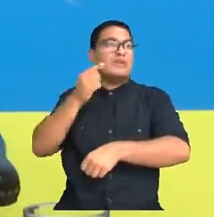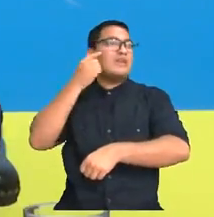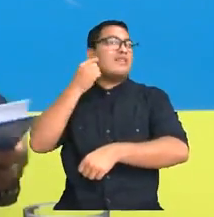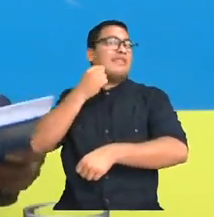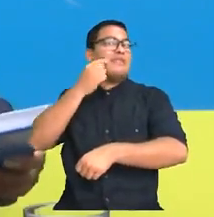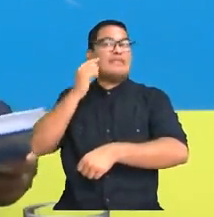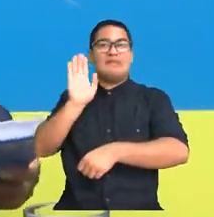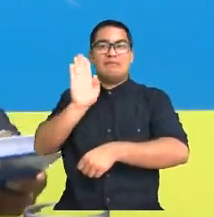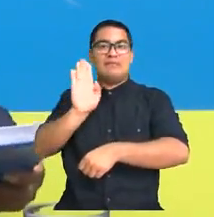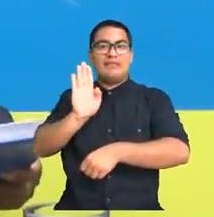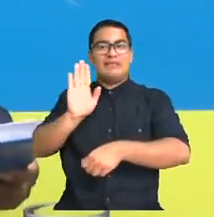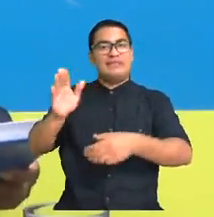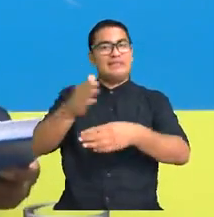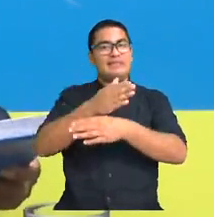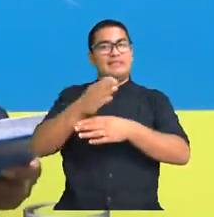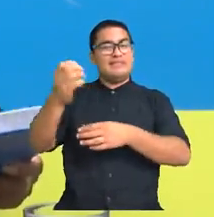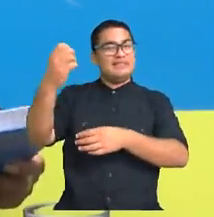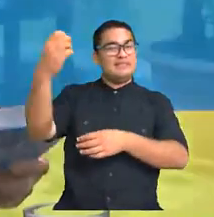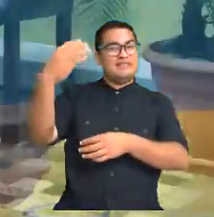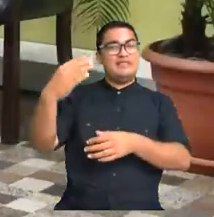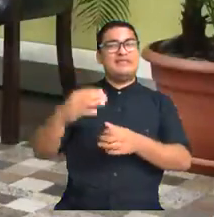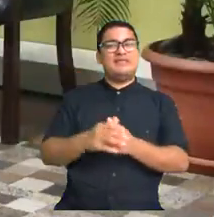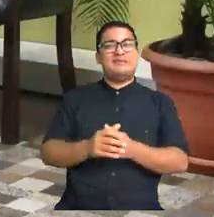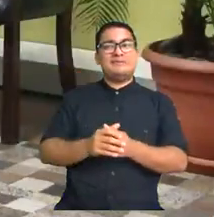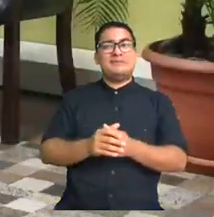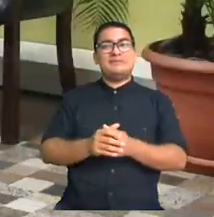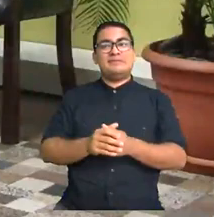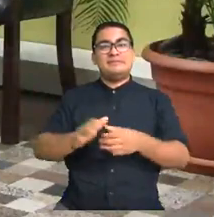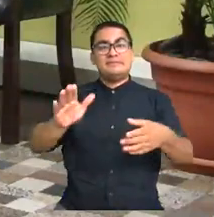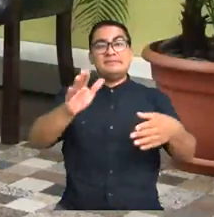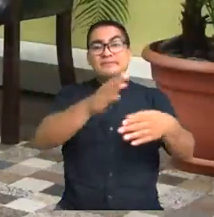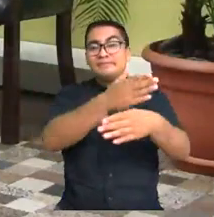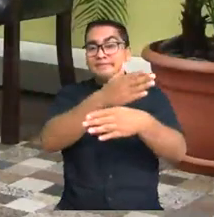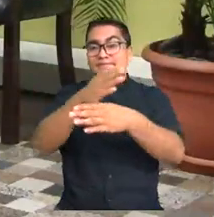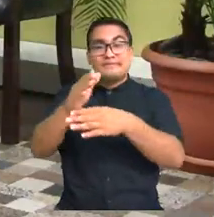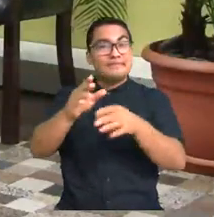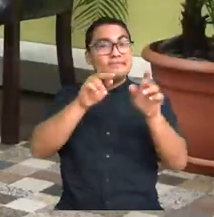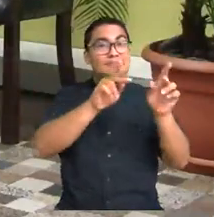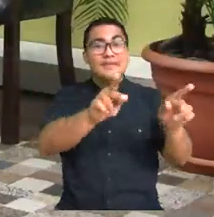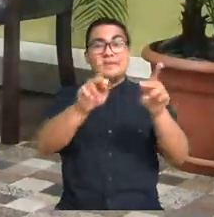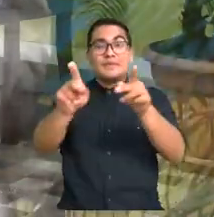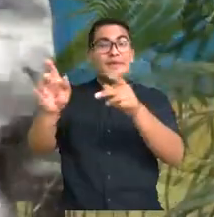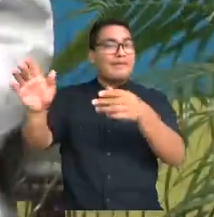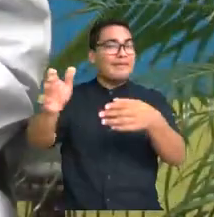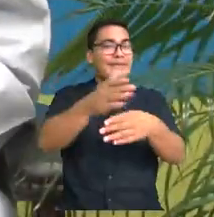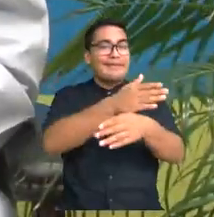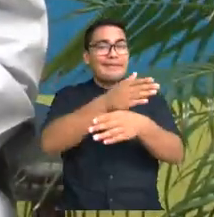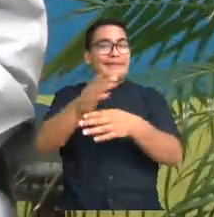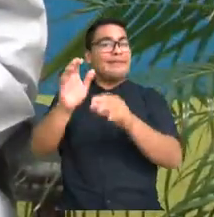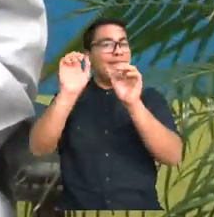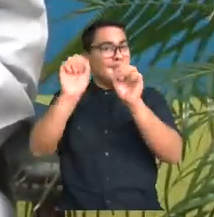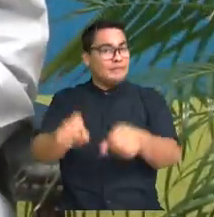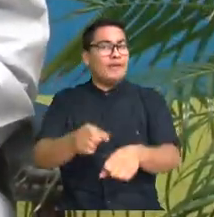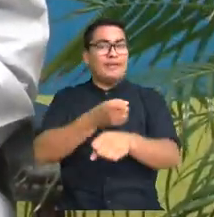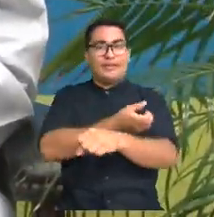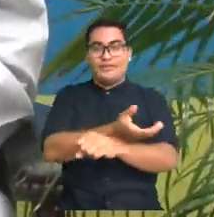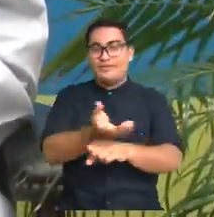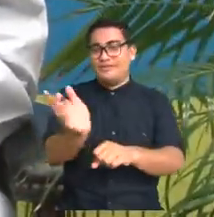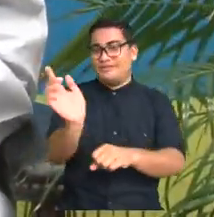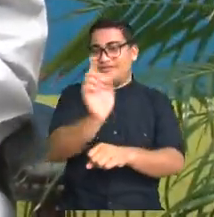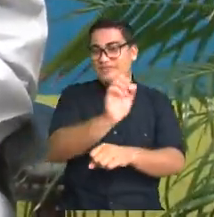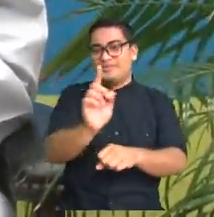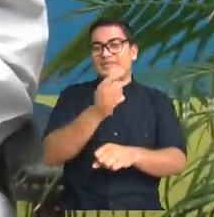o en cualquier parte de la piel? Hay que individualizar cada caso, no es posible decir esta crema hay que ponerse para tal